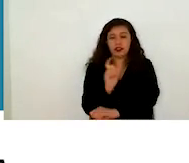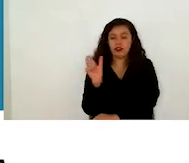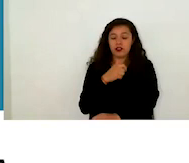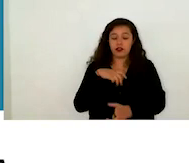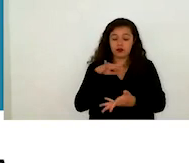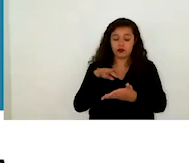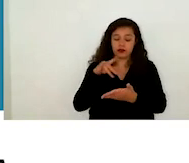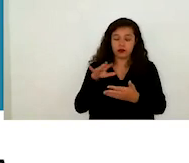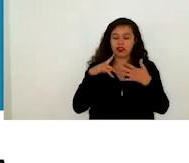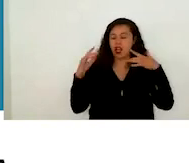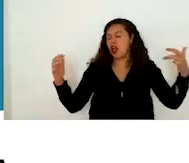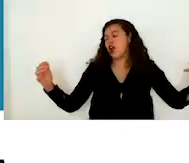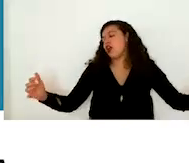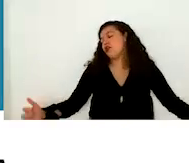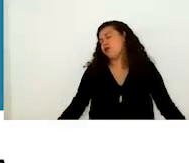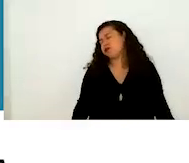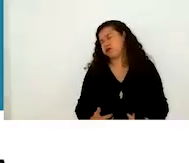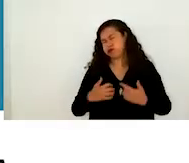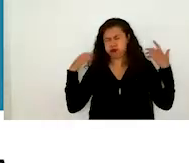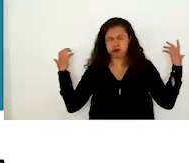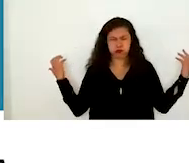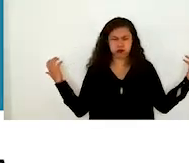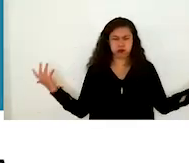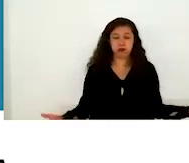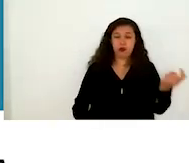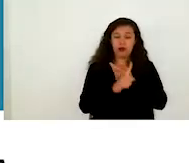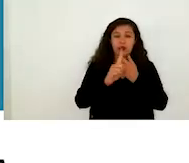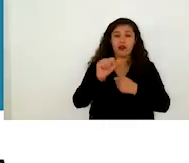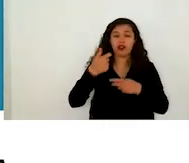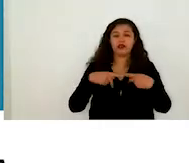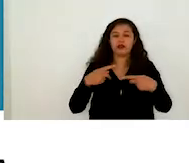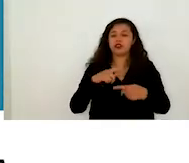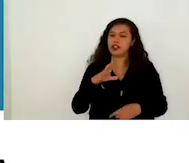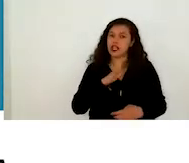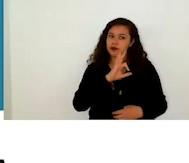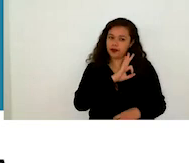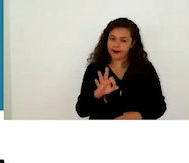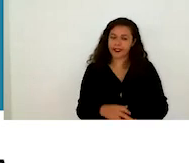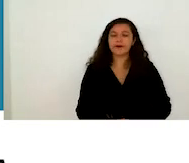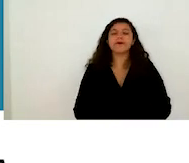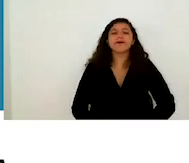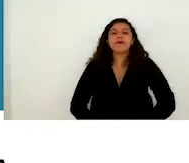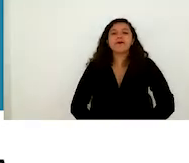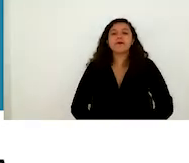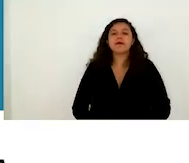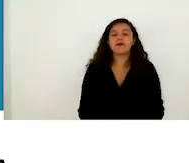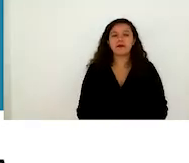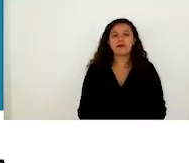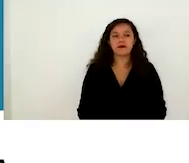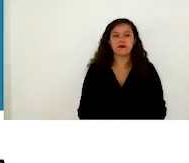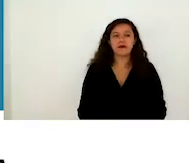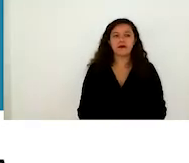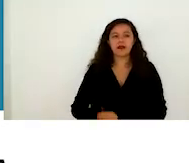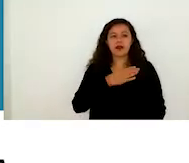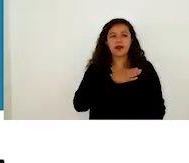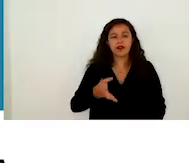está mejor un conflicto con esta persona pero bueno qué bueno que está con esa